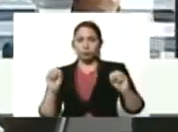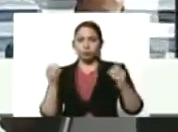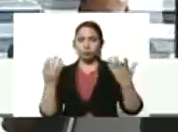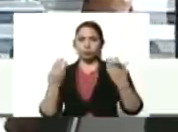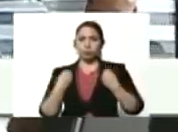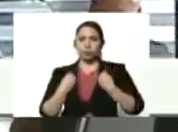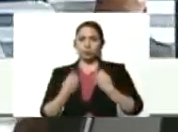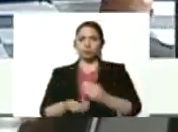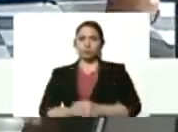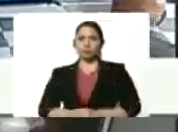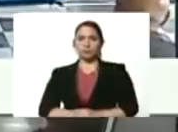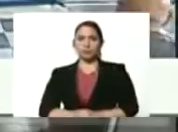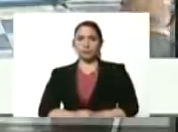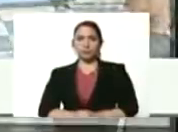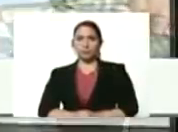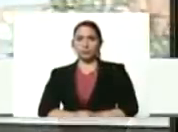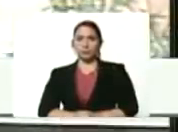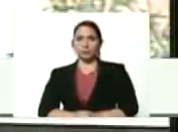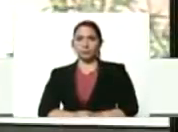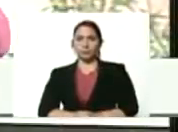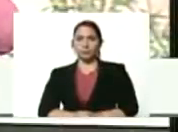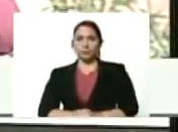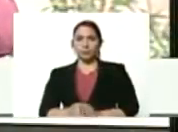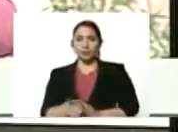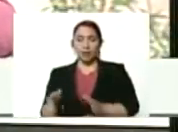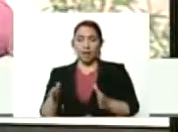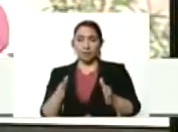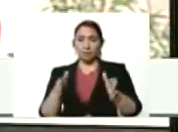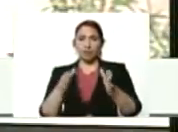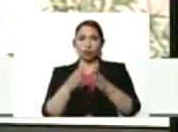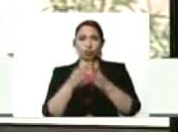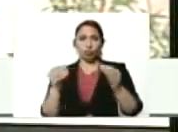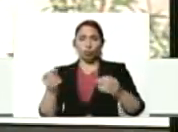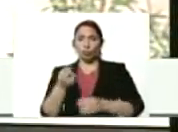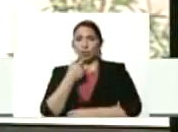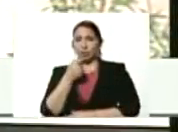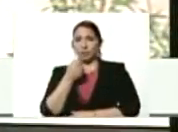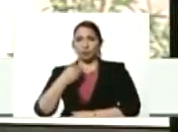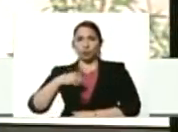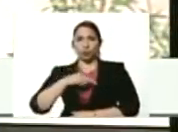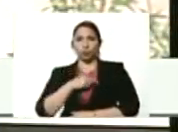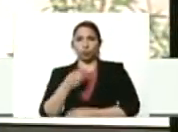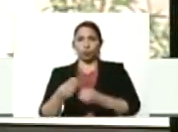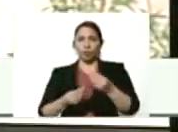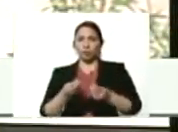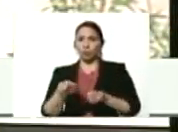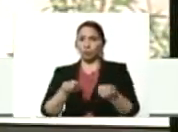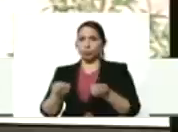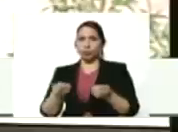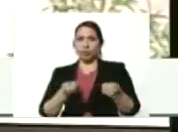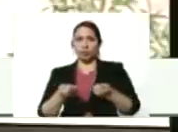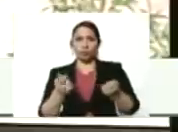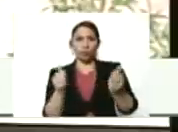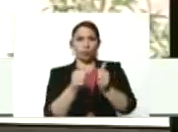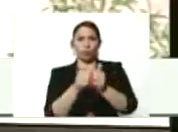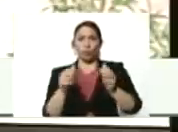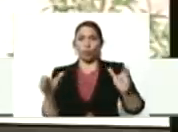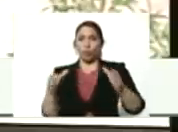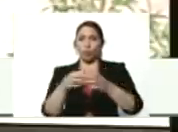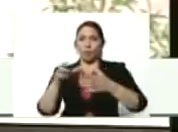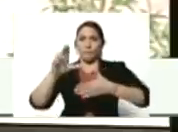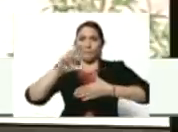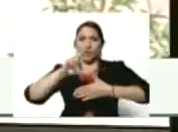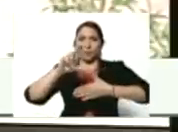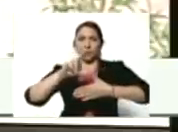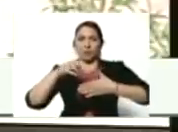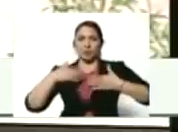vidas. ¿Mm? En ese camino, todos esos tratamientos los hemos hecho en coordinación con la Organización Panamericana de la